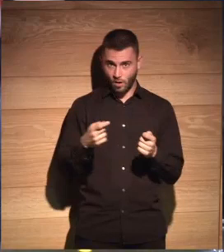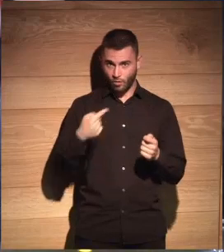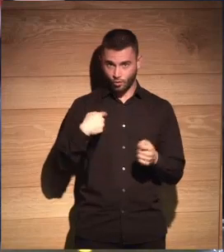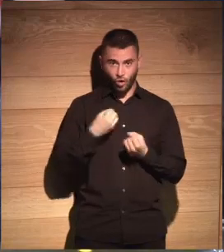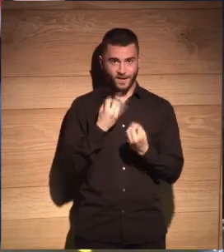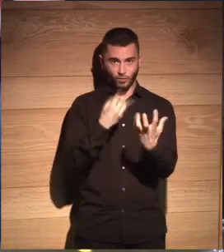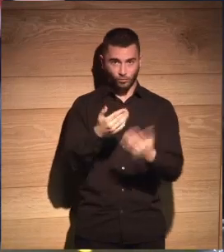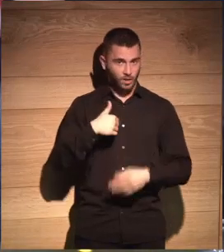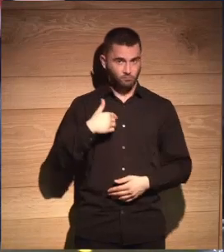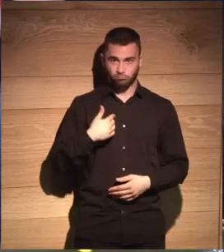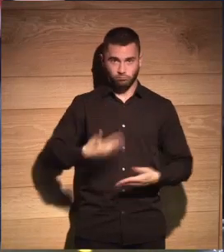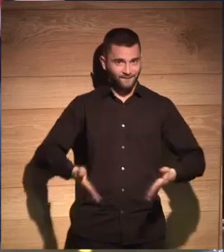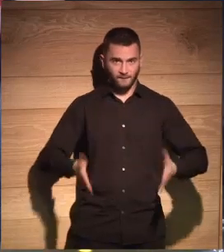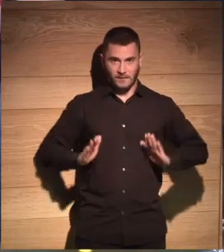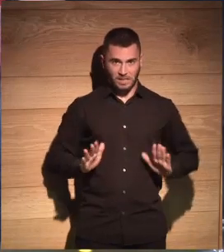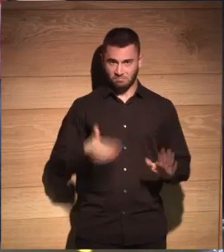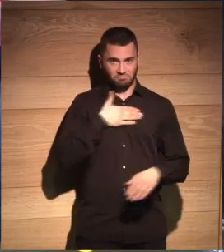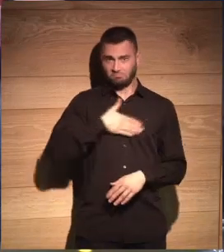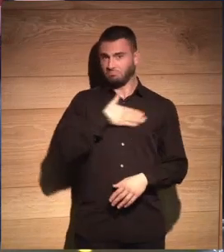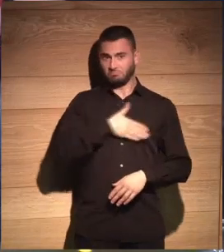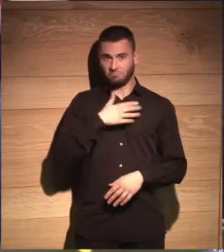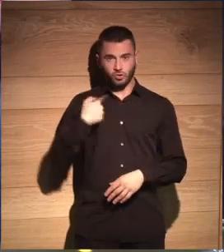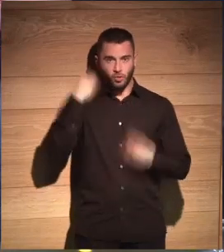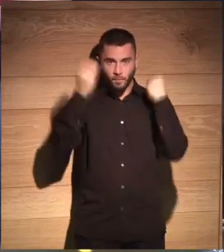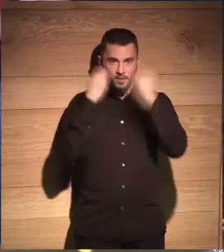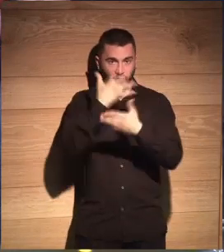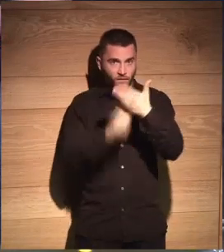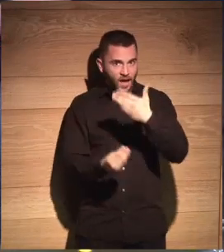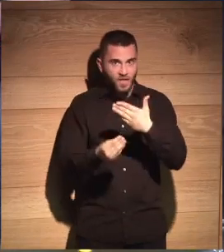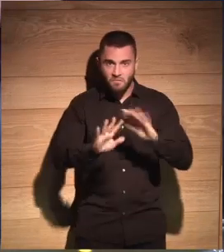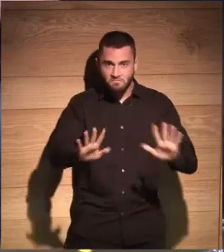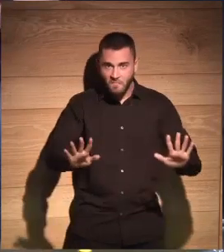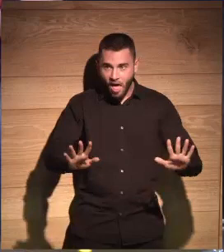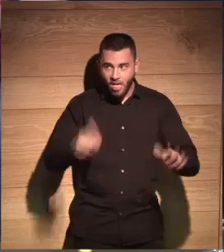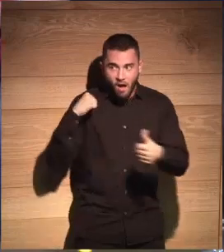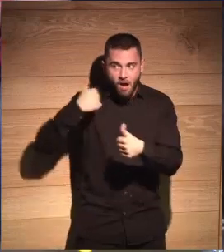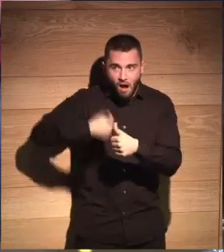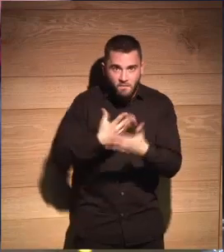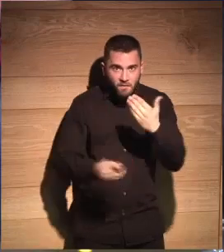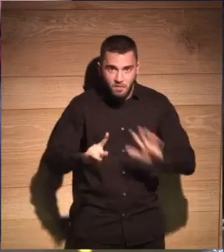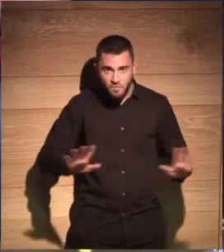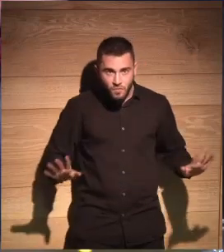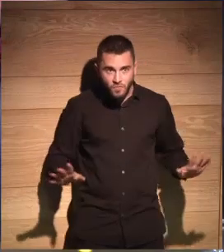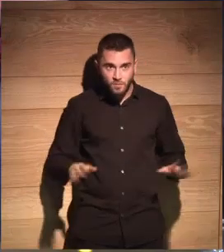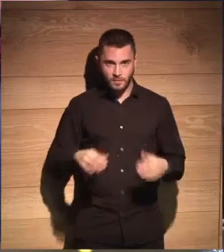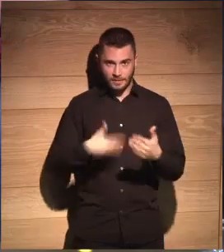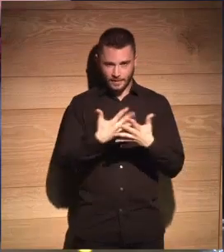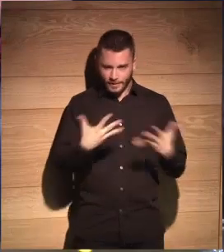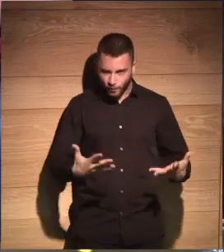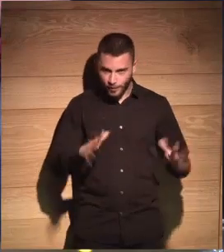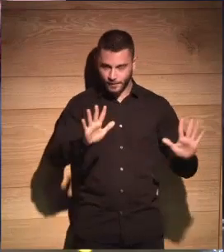el resultado. O sea, que creo que no nos equivocamos al respecto. Hasta ahora. que te afecta luego